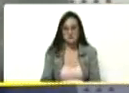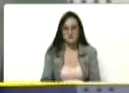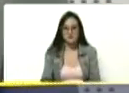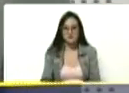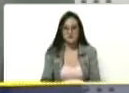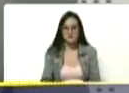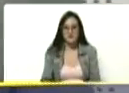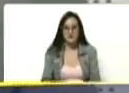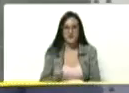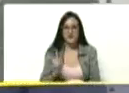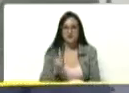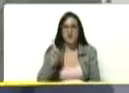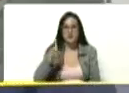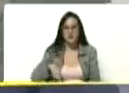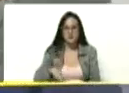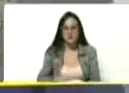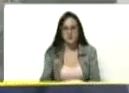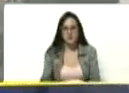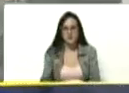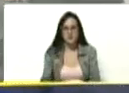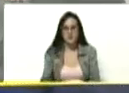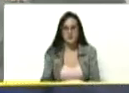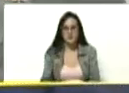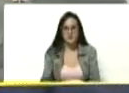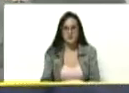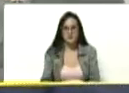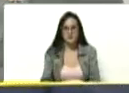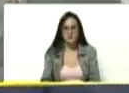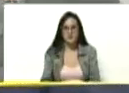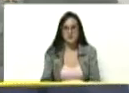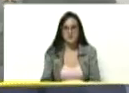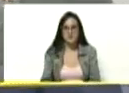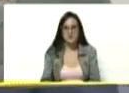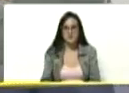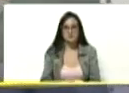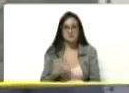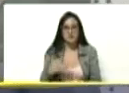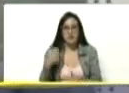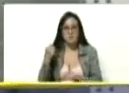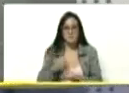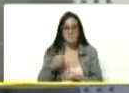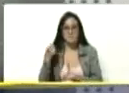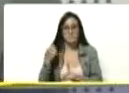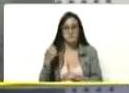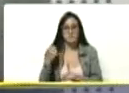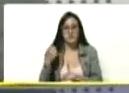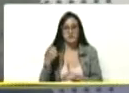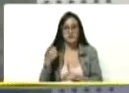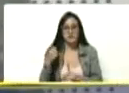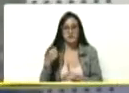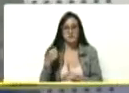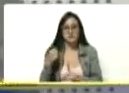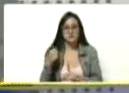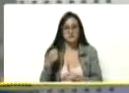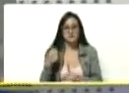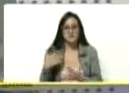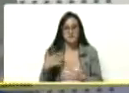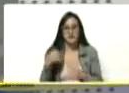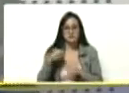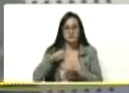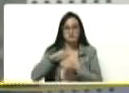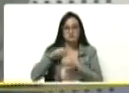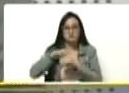too. También Venezuela. Was impacted by severe flooding that resulted in the loss of 25 lives. Grandes